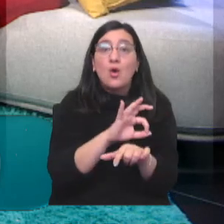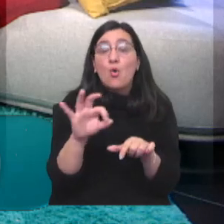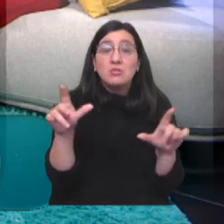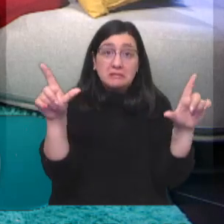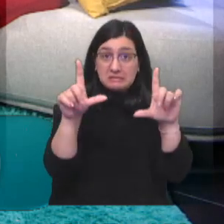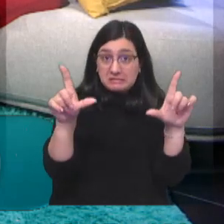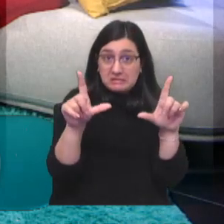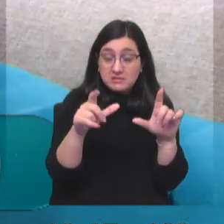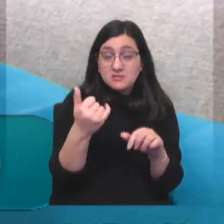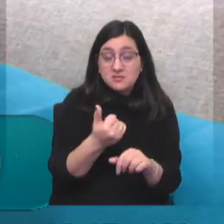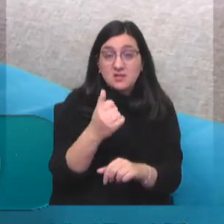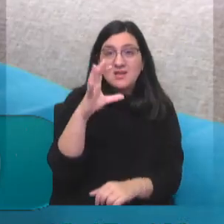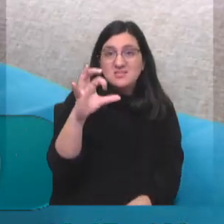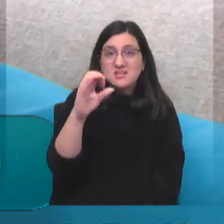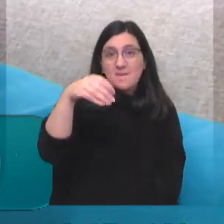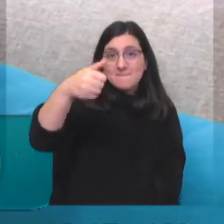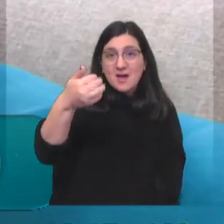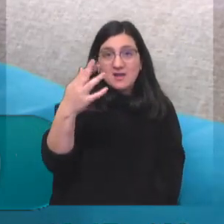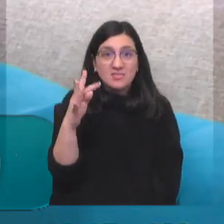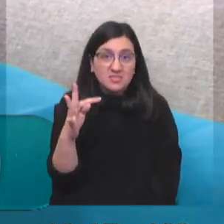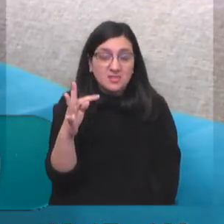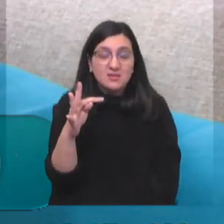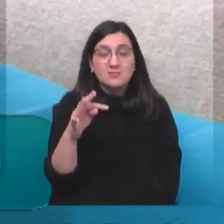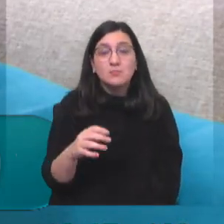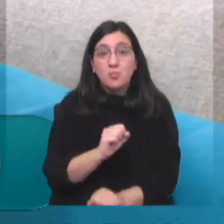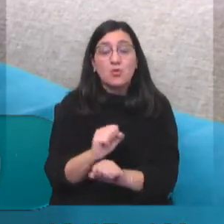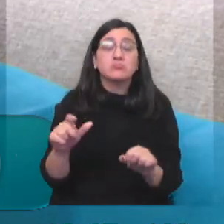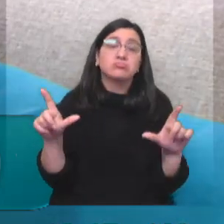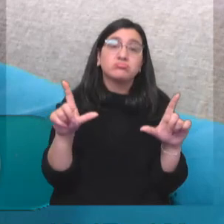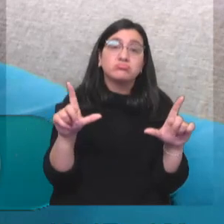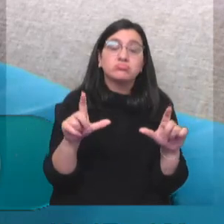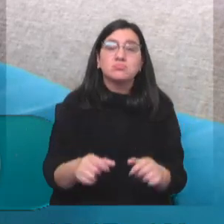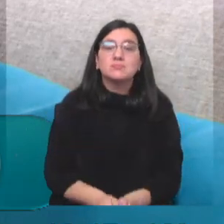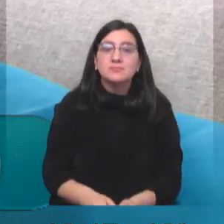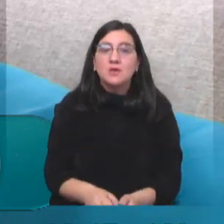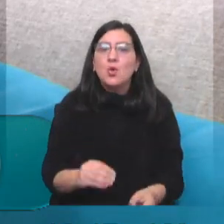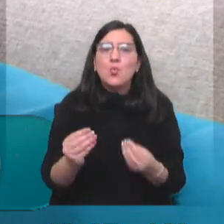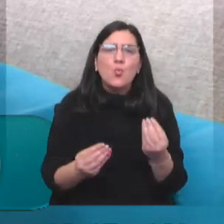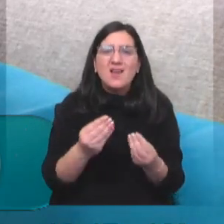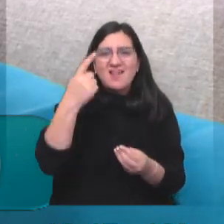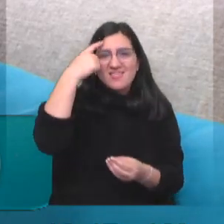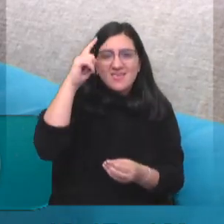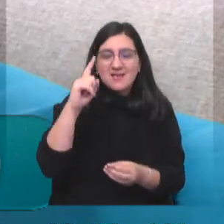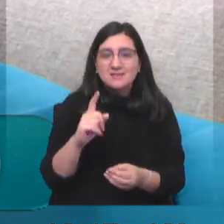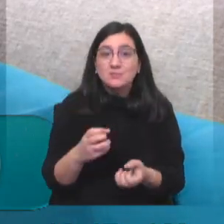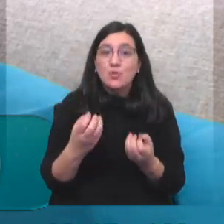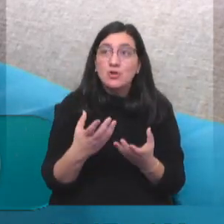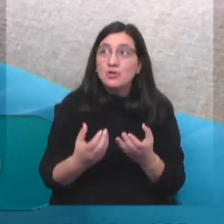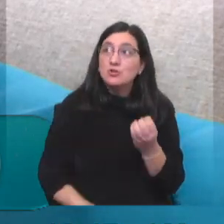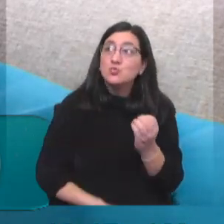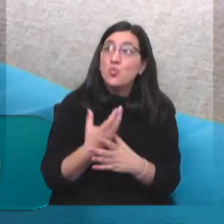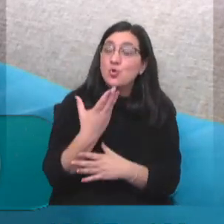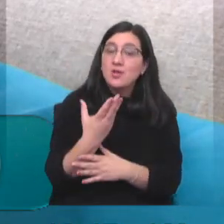si tienen Smart TV, ponen Spotify y lo escuchan. ¿Y cuál es la idea de estas cápsulas? Cápsulas de estilo surge como